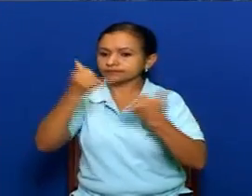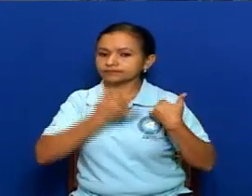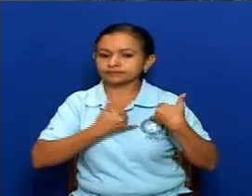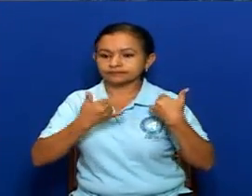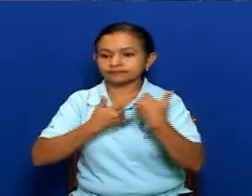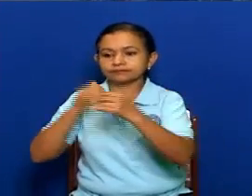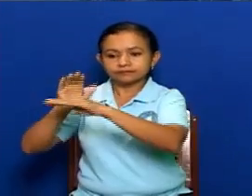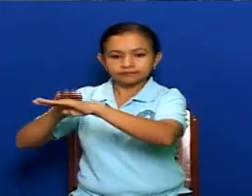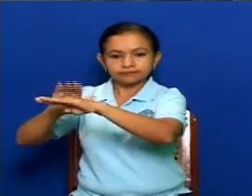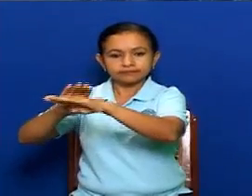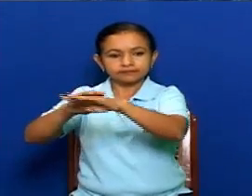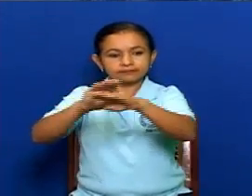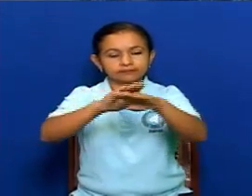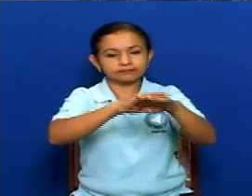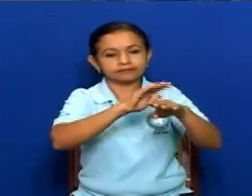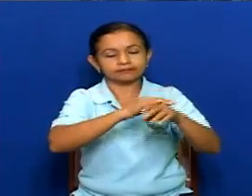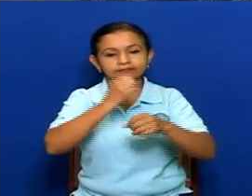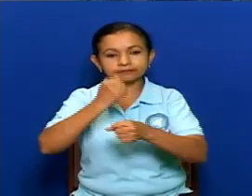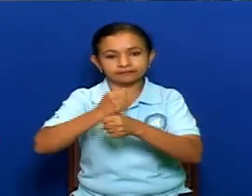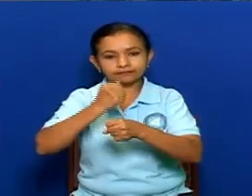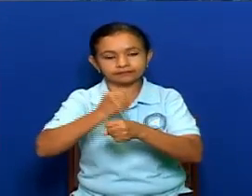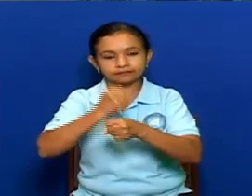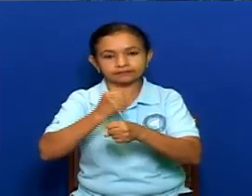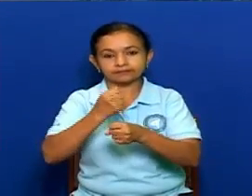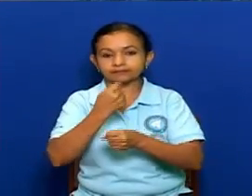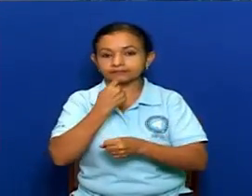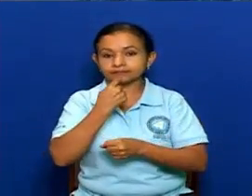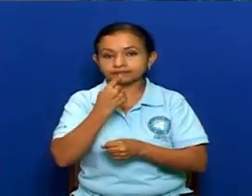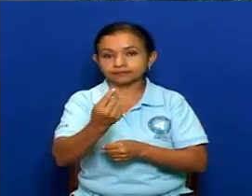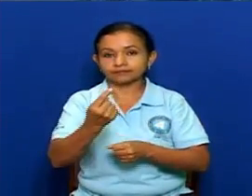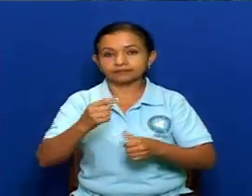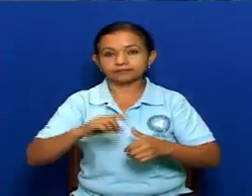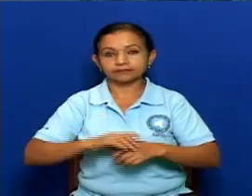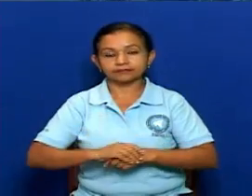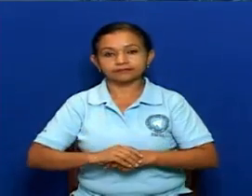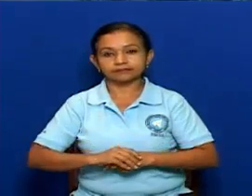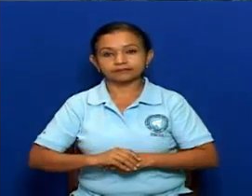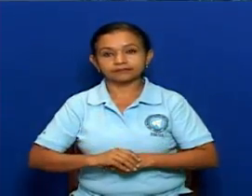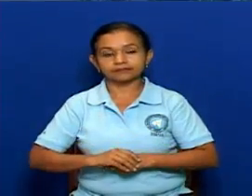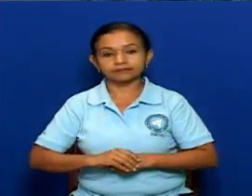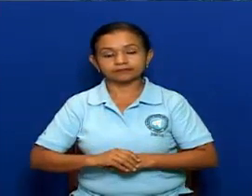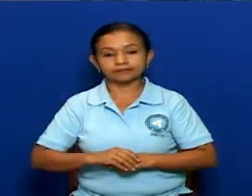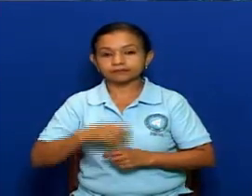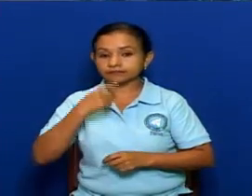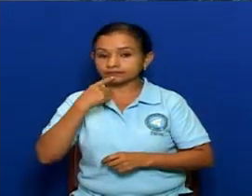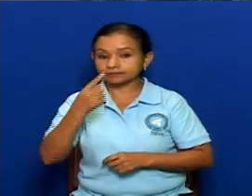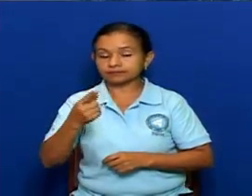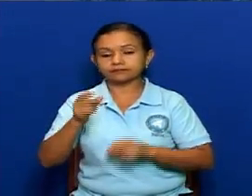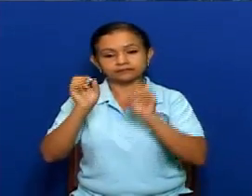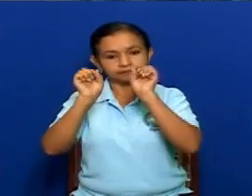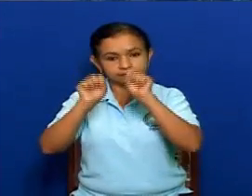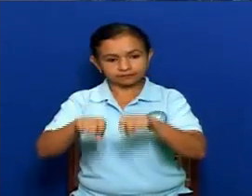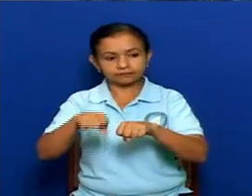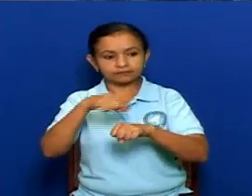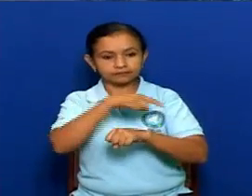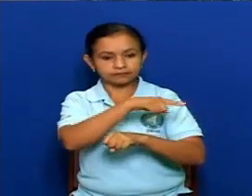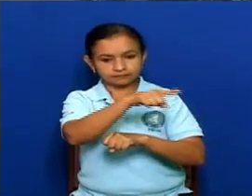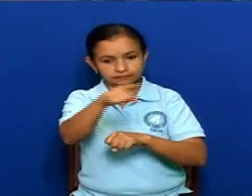a fortalecer a sus trabajadores. Esto, como decía Lourdes, la compañera, que pueden los